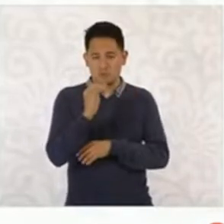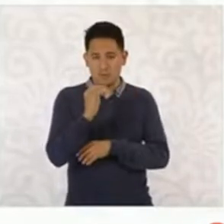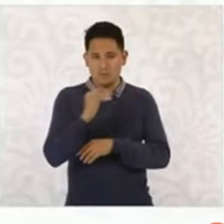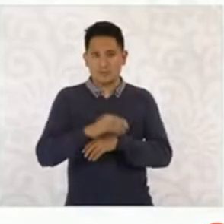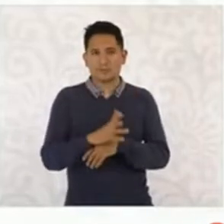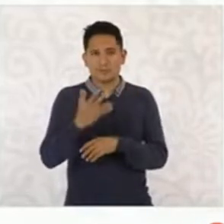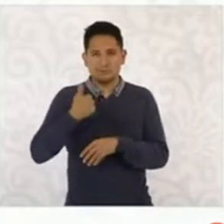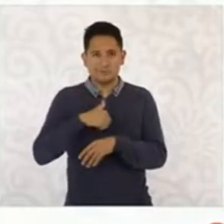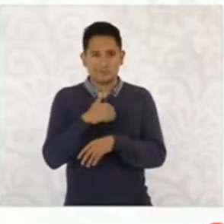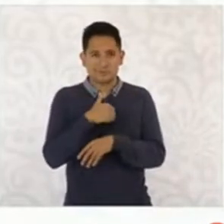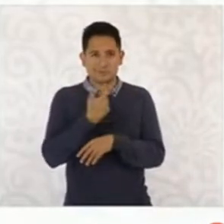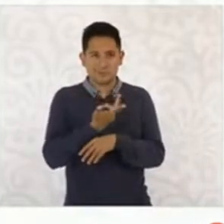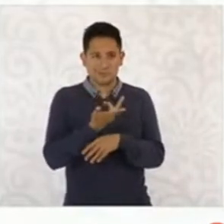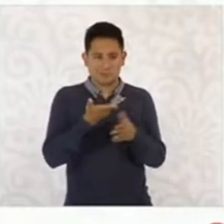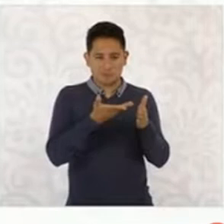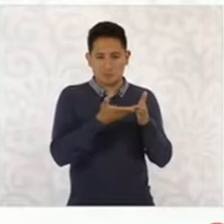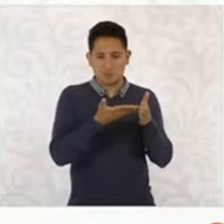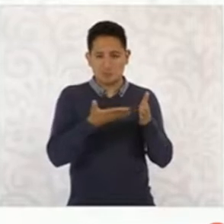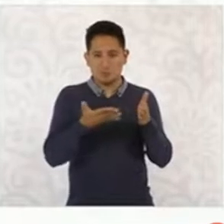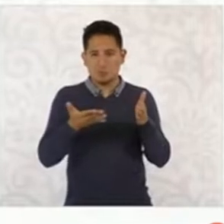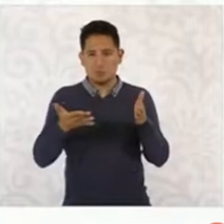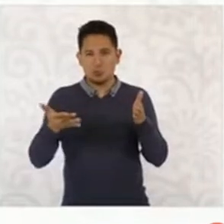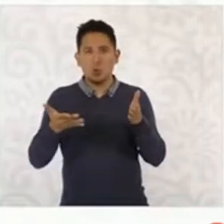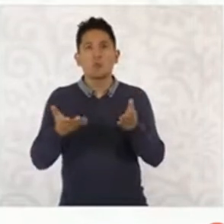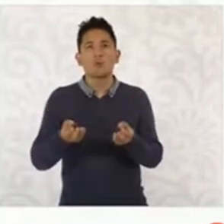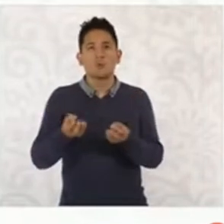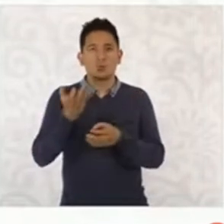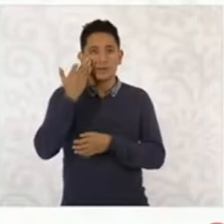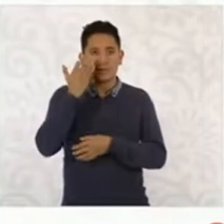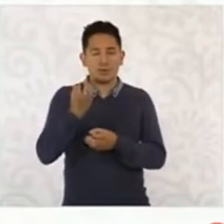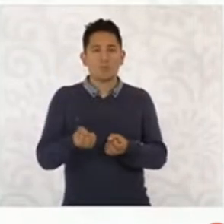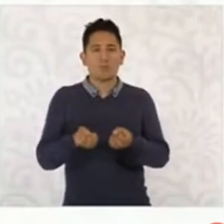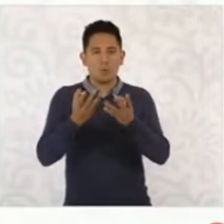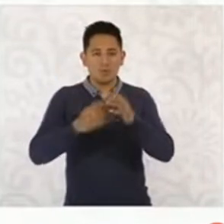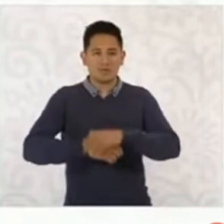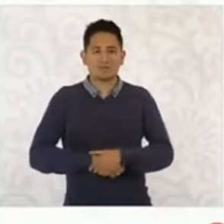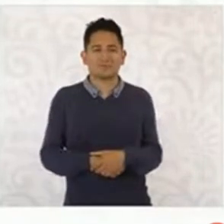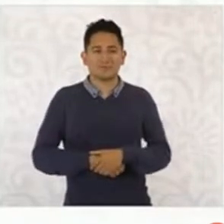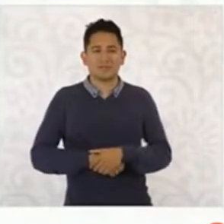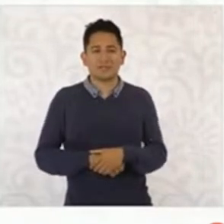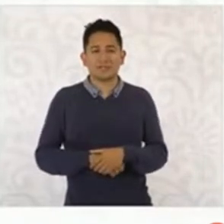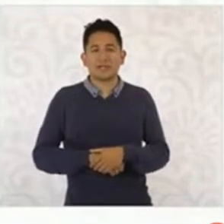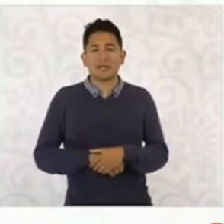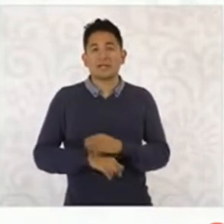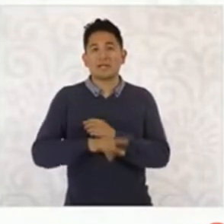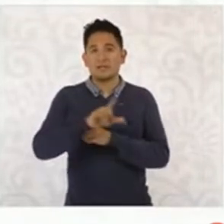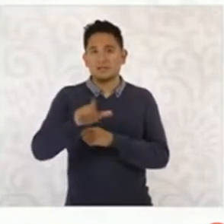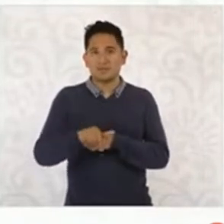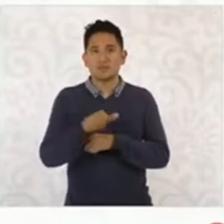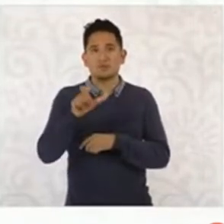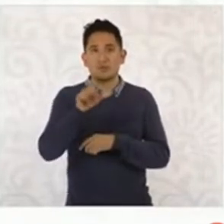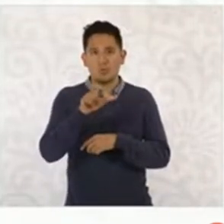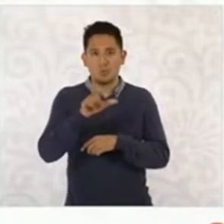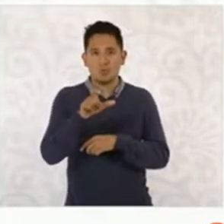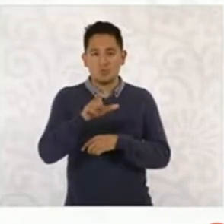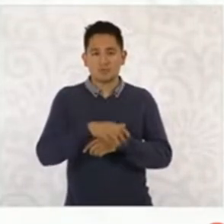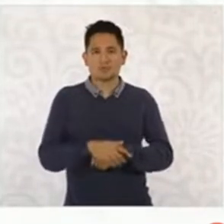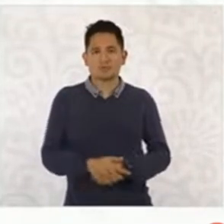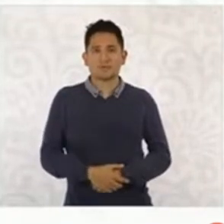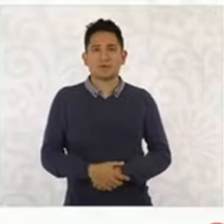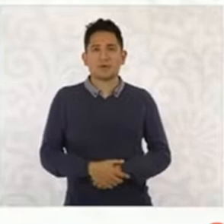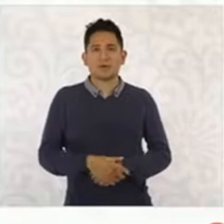hagamos las cuentas de los años, más el ejercicio de la desconsolidación, una multa por